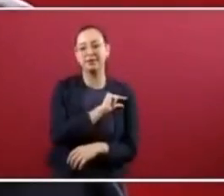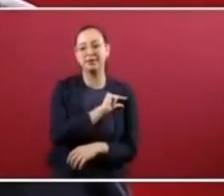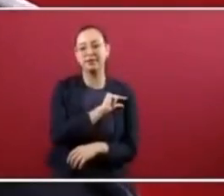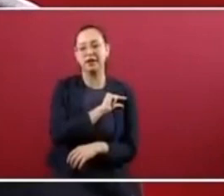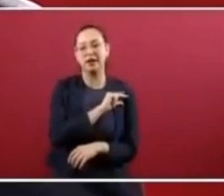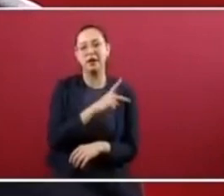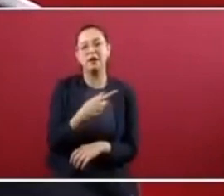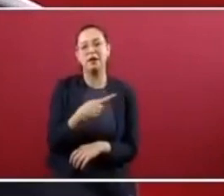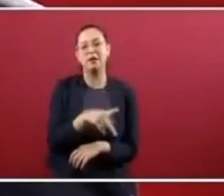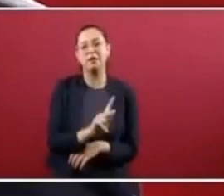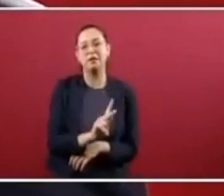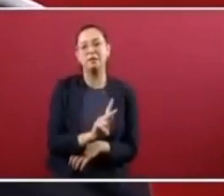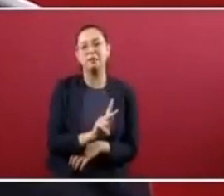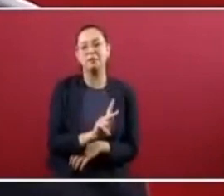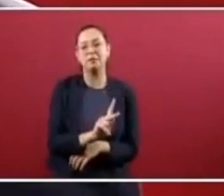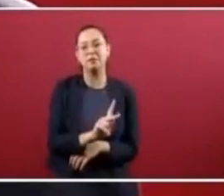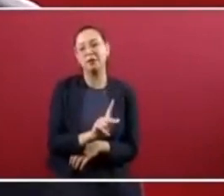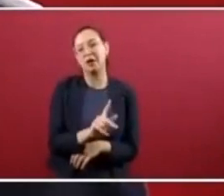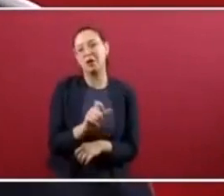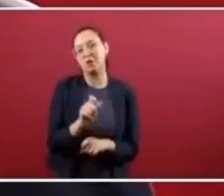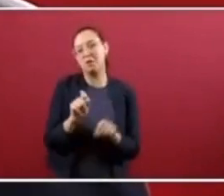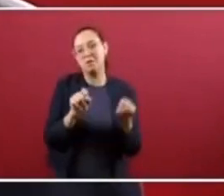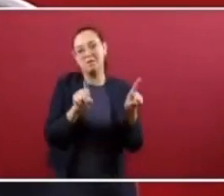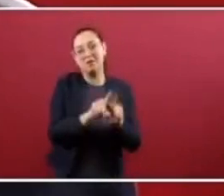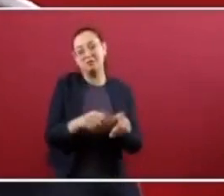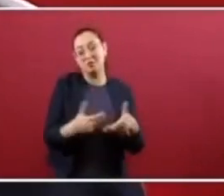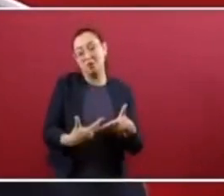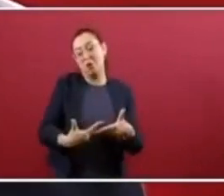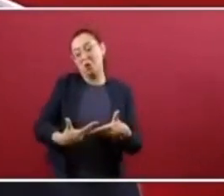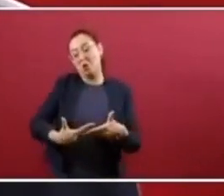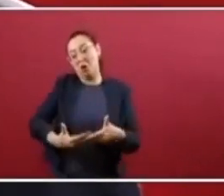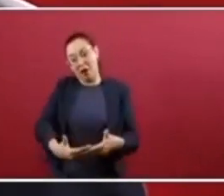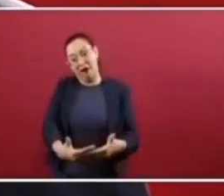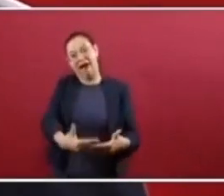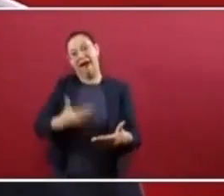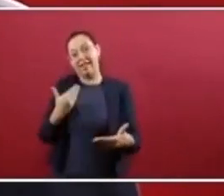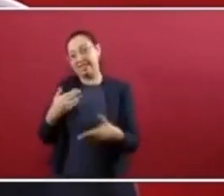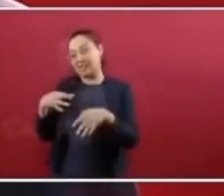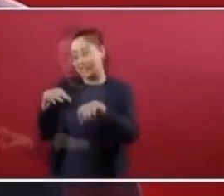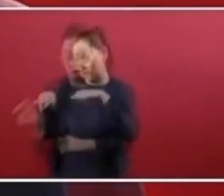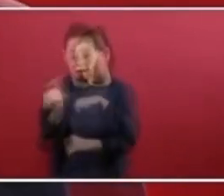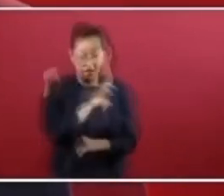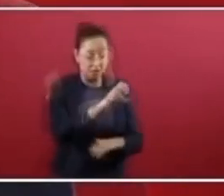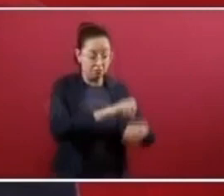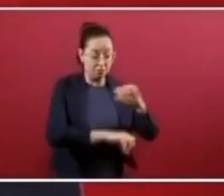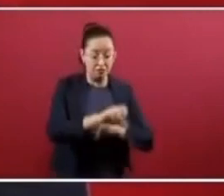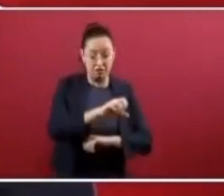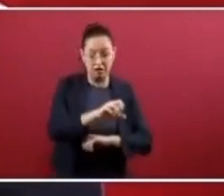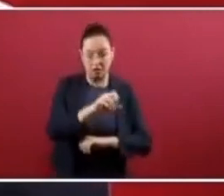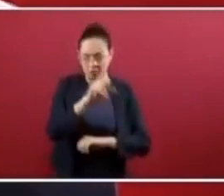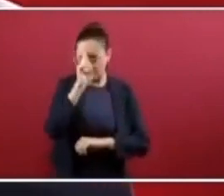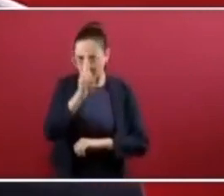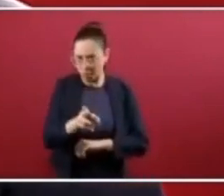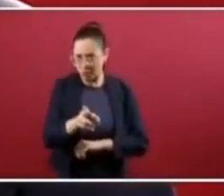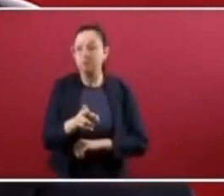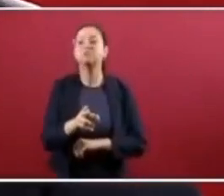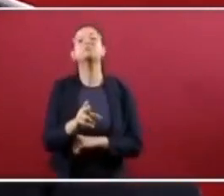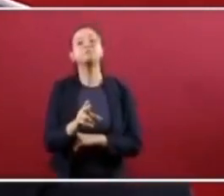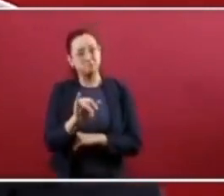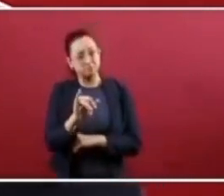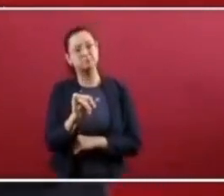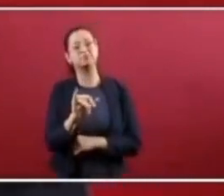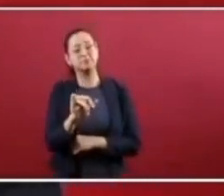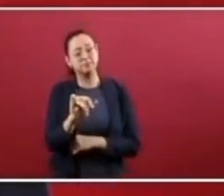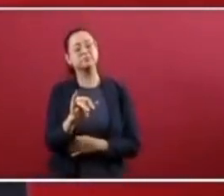relacionadas con ellos, con el desempeño que tenían, porque está ya